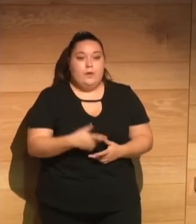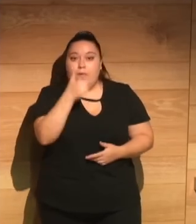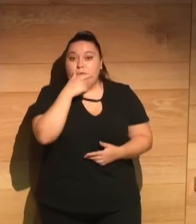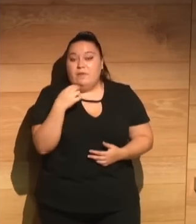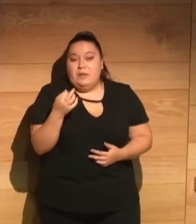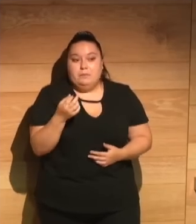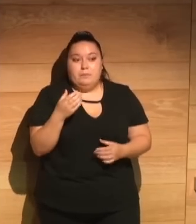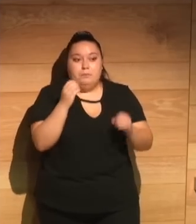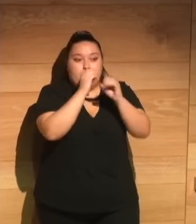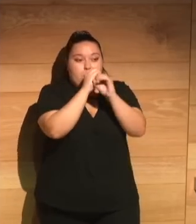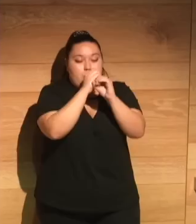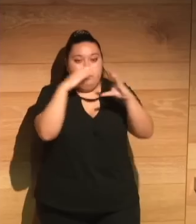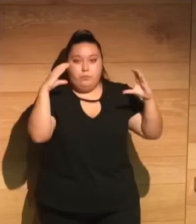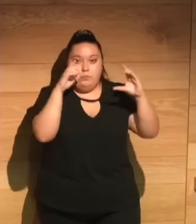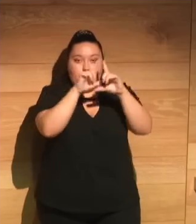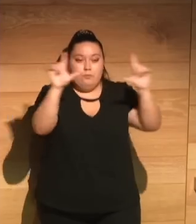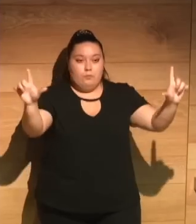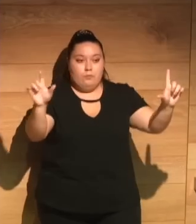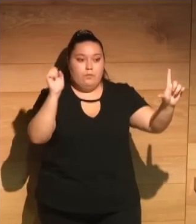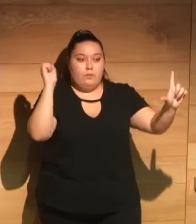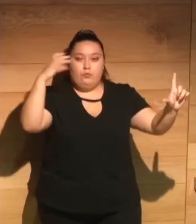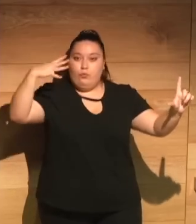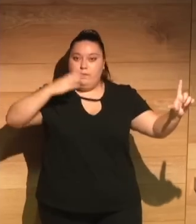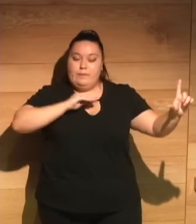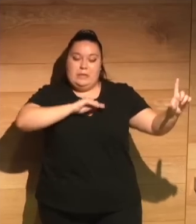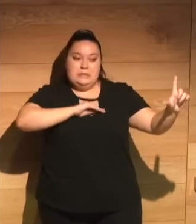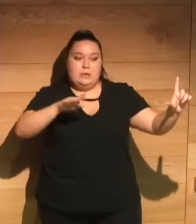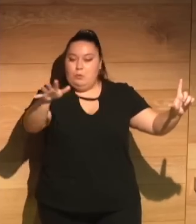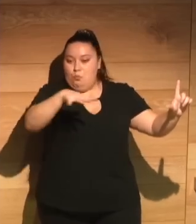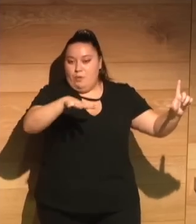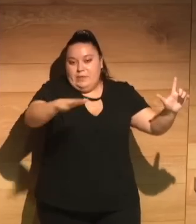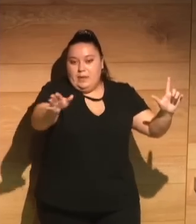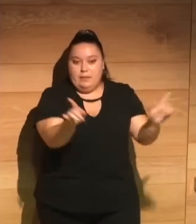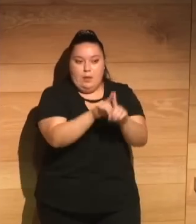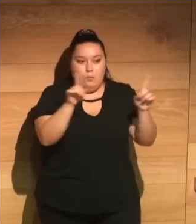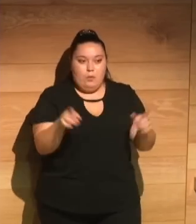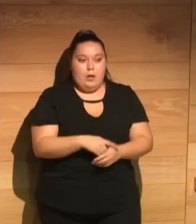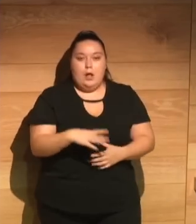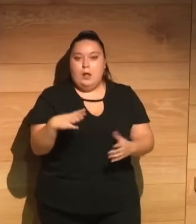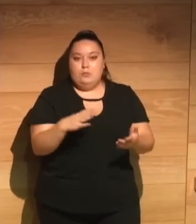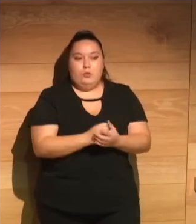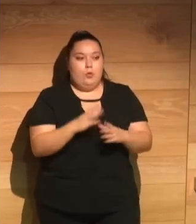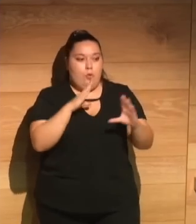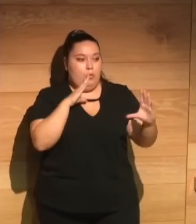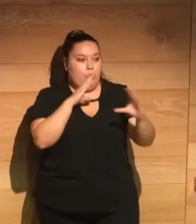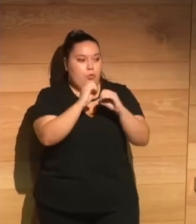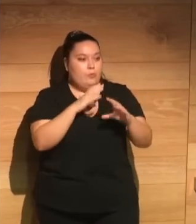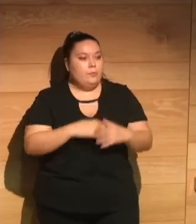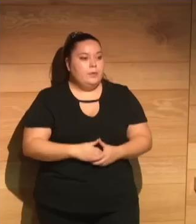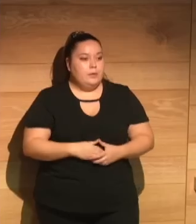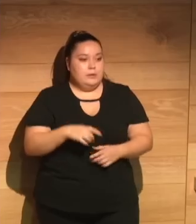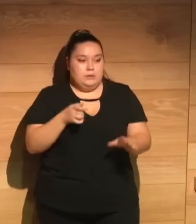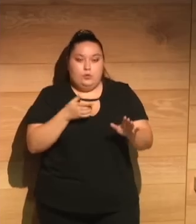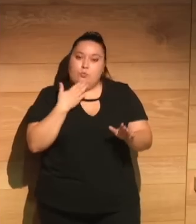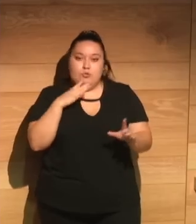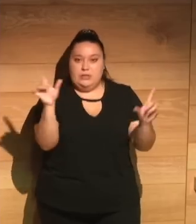trabajar con un gran angular, que lo enfoca todo, con muchísima luz, que ya lo está, enfoca y, todo. Y muévete. Ya está, y todo parece un televisor. Bueno, sería, efectivamente, zoom. Sería la